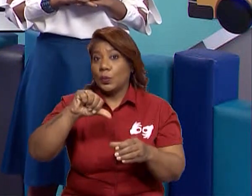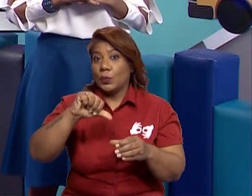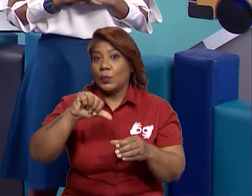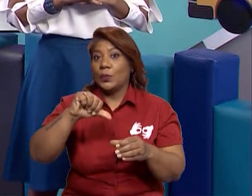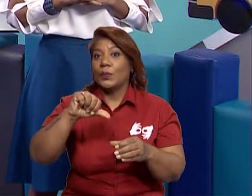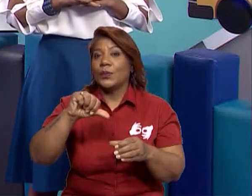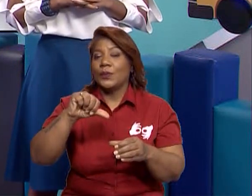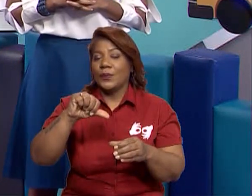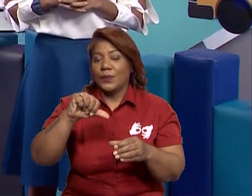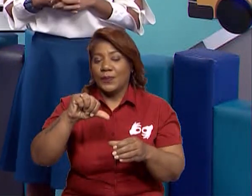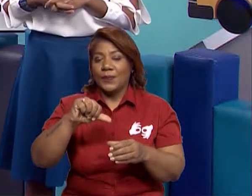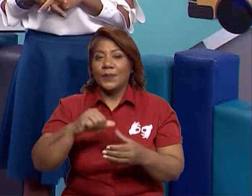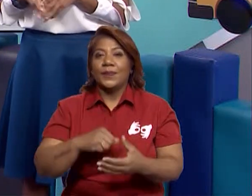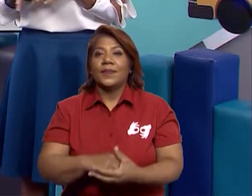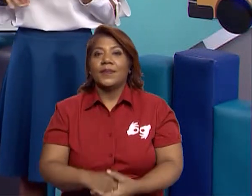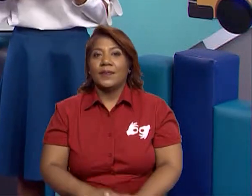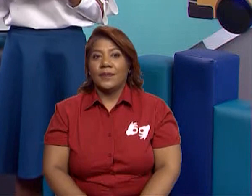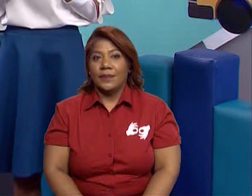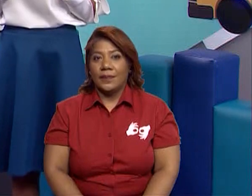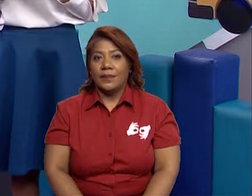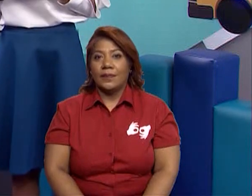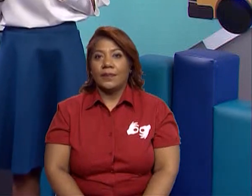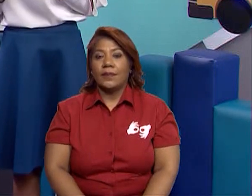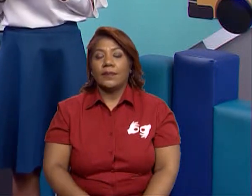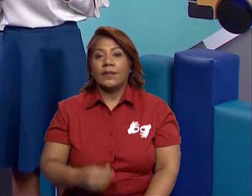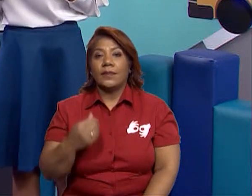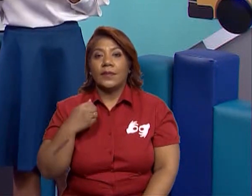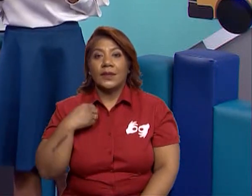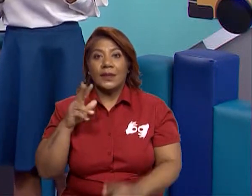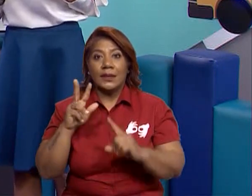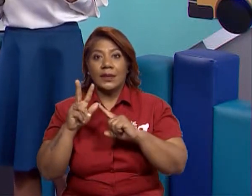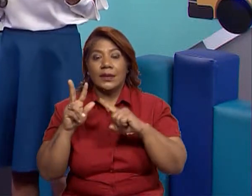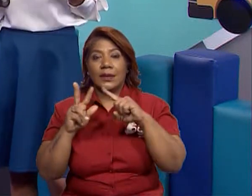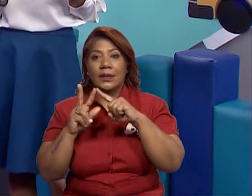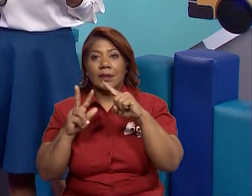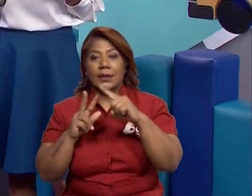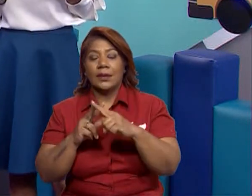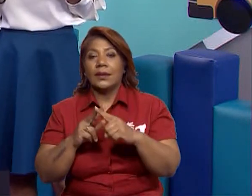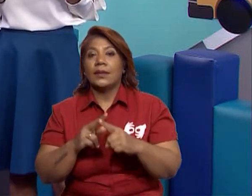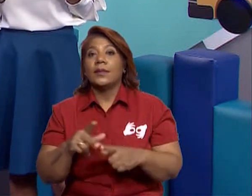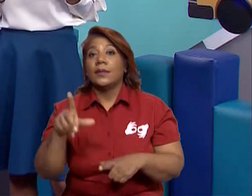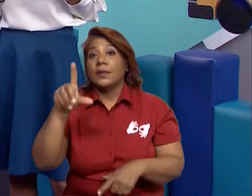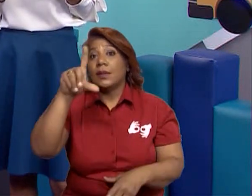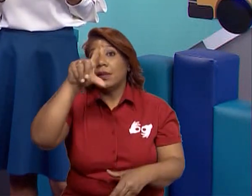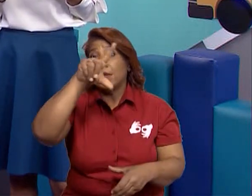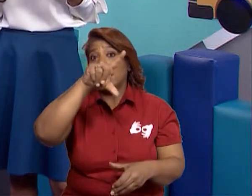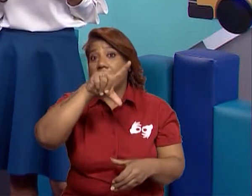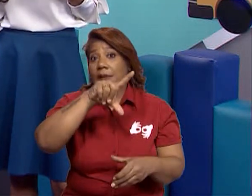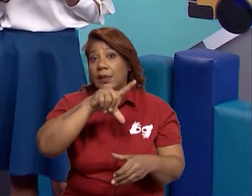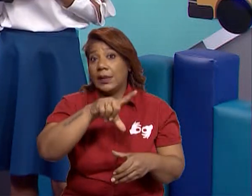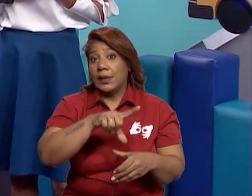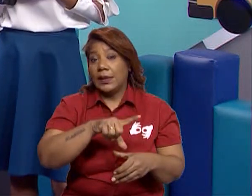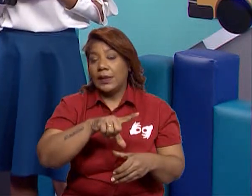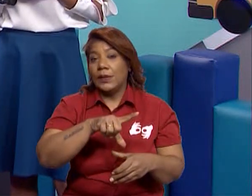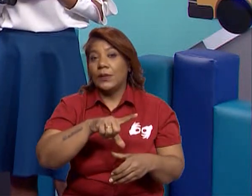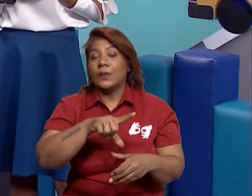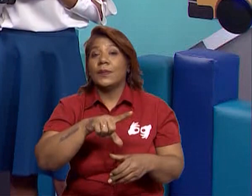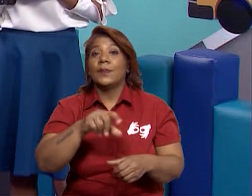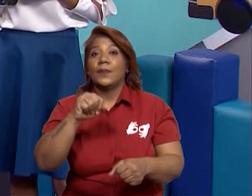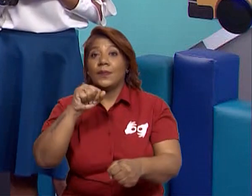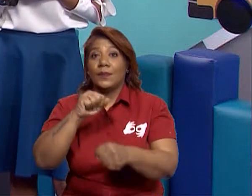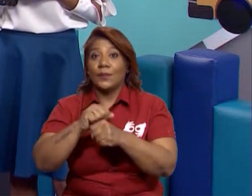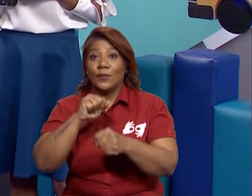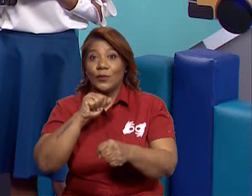agua. Muy bien, estudiantes, están poniendo mucha atención. Unos estados, Dígame. ¿Qué estados eran? Ellos saben cuál era un estado, ¿verdad?